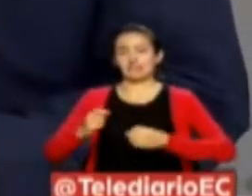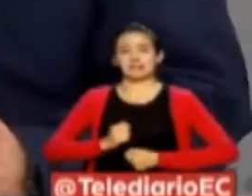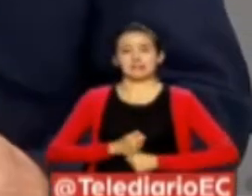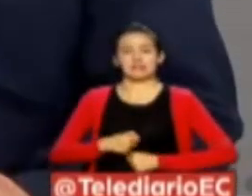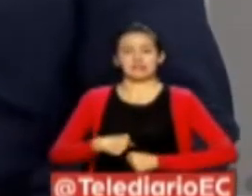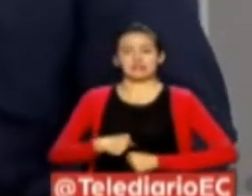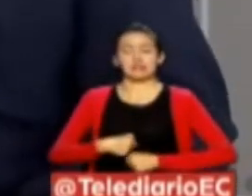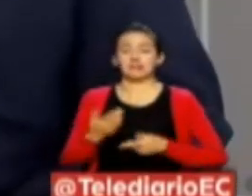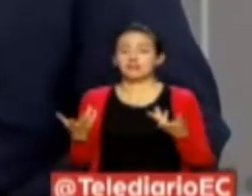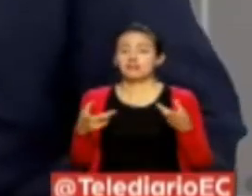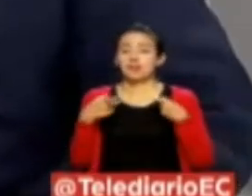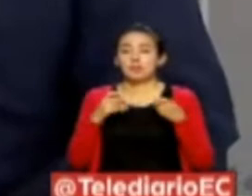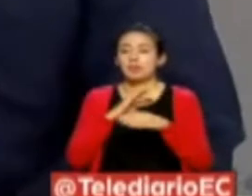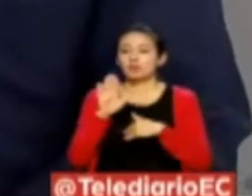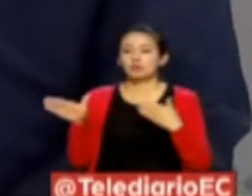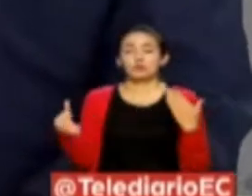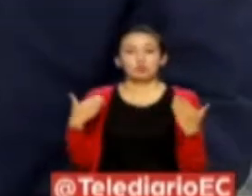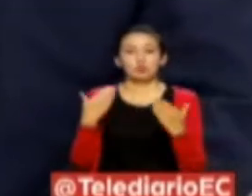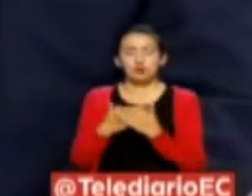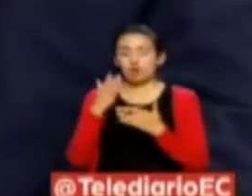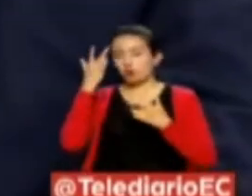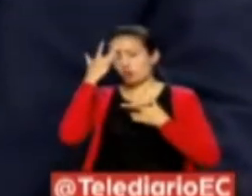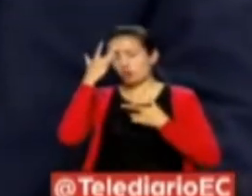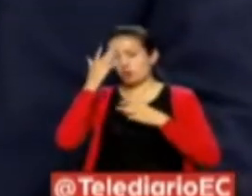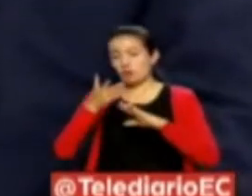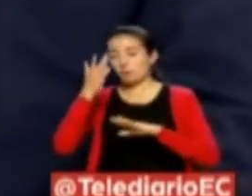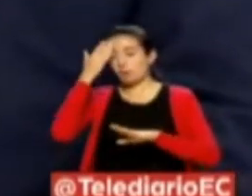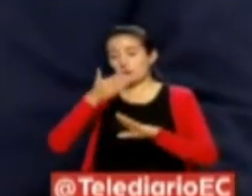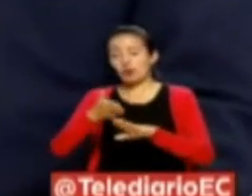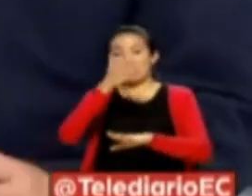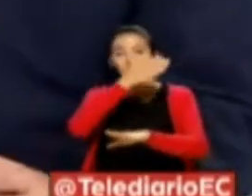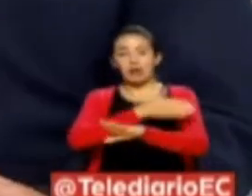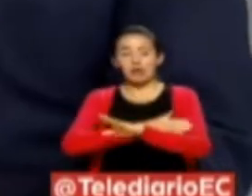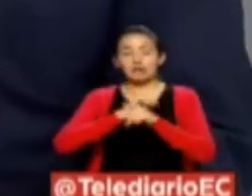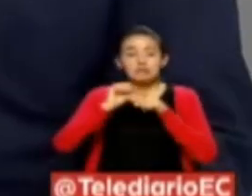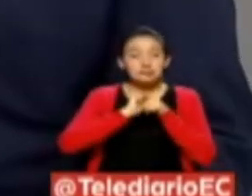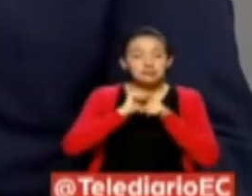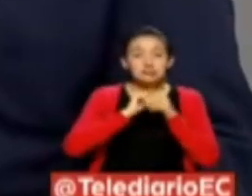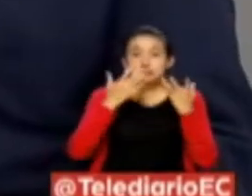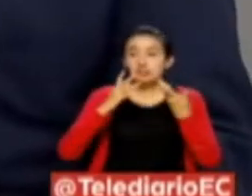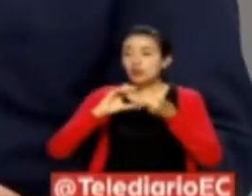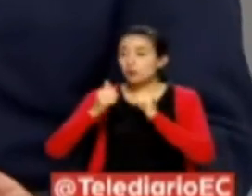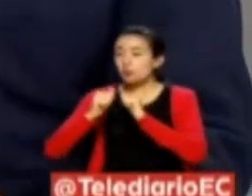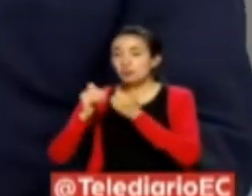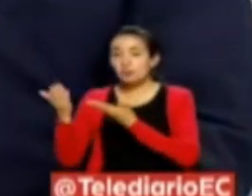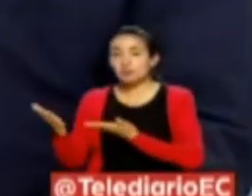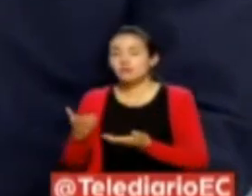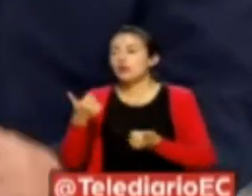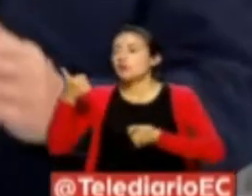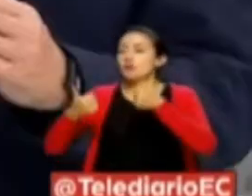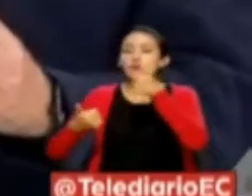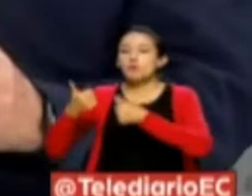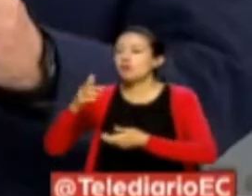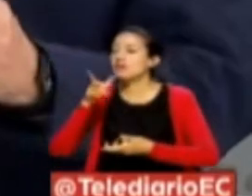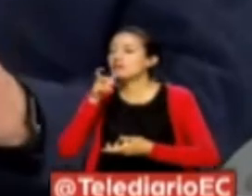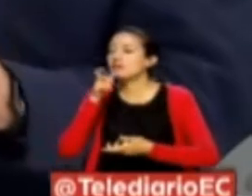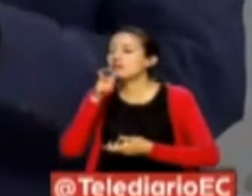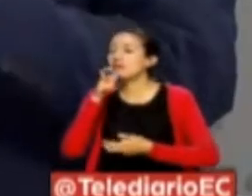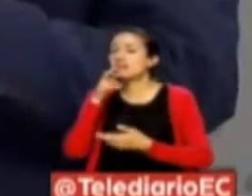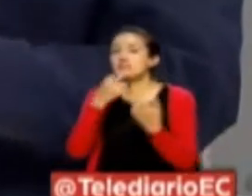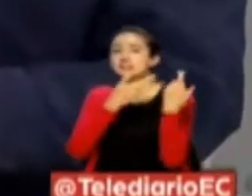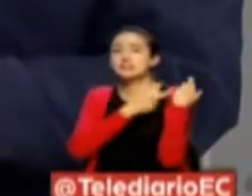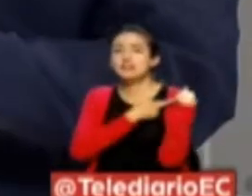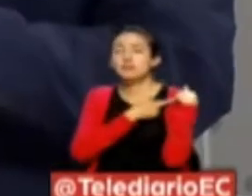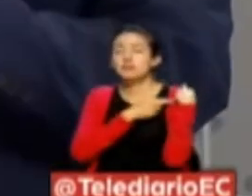todo aquello que deviene del mal vivir la pregunta es a quién corresponde esta tarea a quién corresponde la tarea